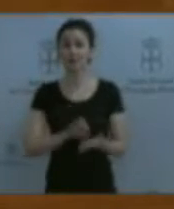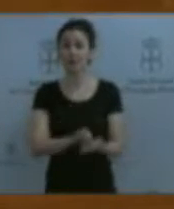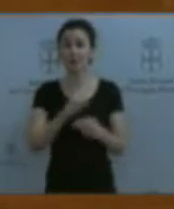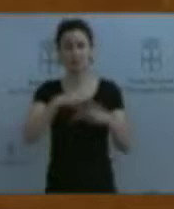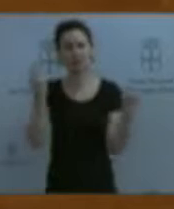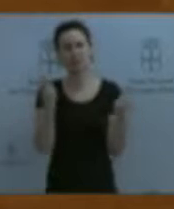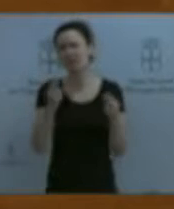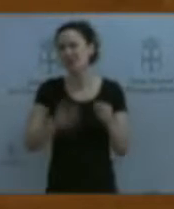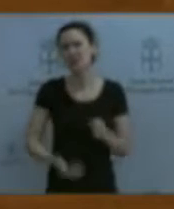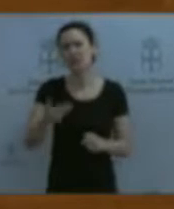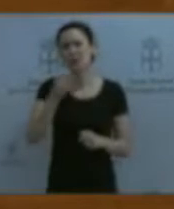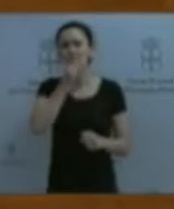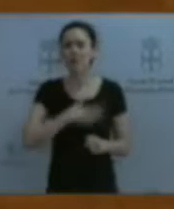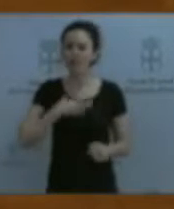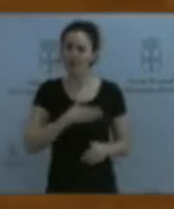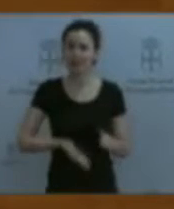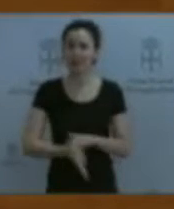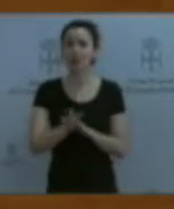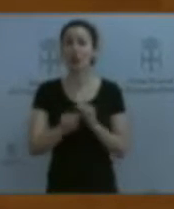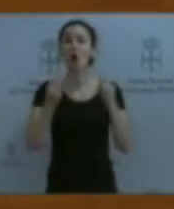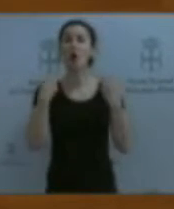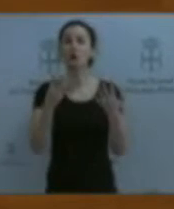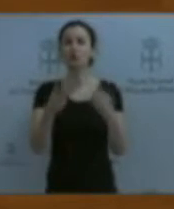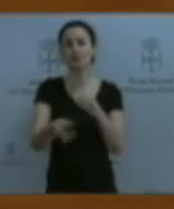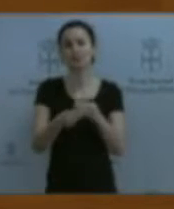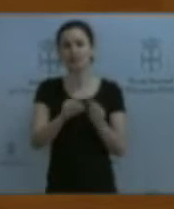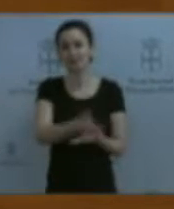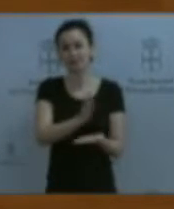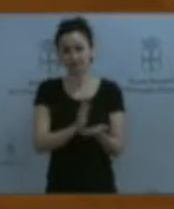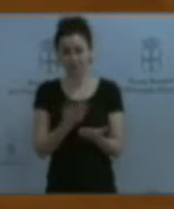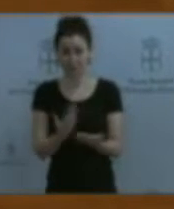sociedad democrática. Hemos presentado 8 enmiendas parciales a este proyecto de ley